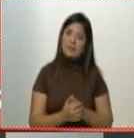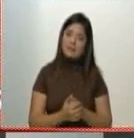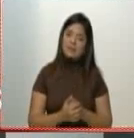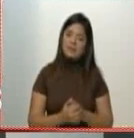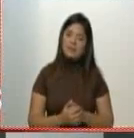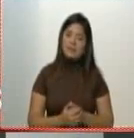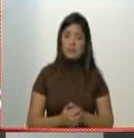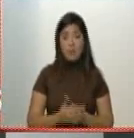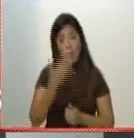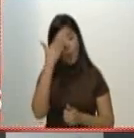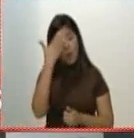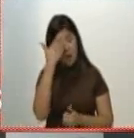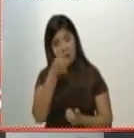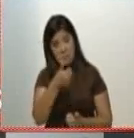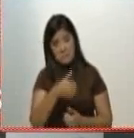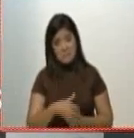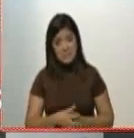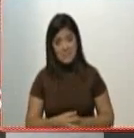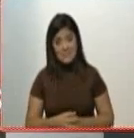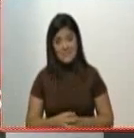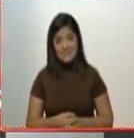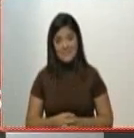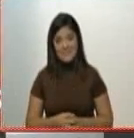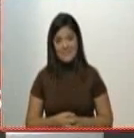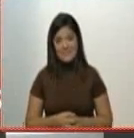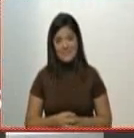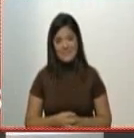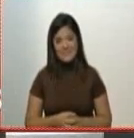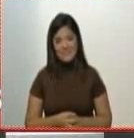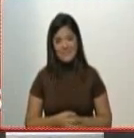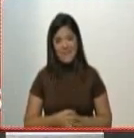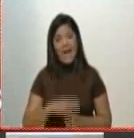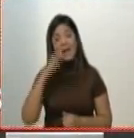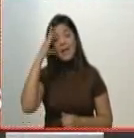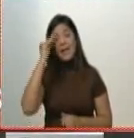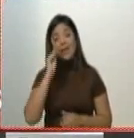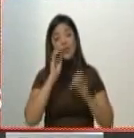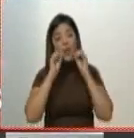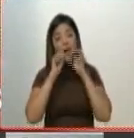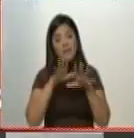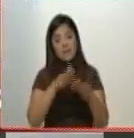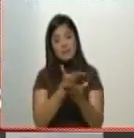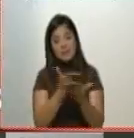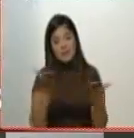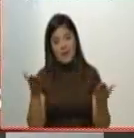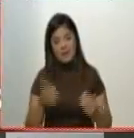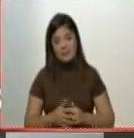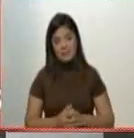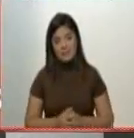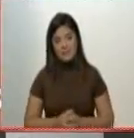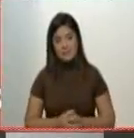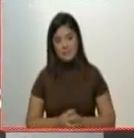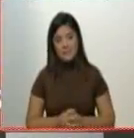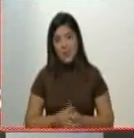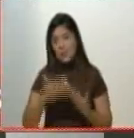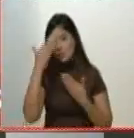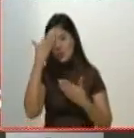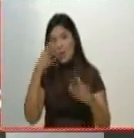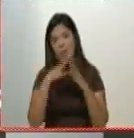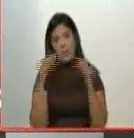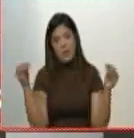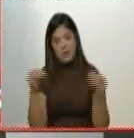saludarlos. ¿Cómo están ustedes? Ah, mi saludo. Que Dios las bendiga. Bueno. Saludos a todos y a